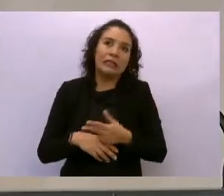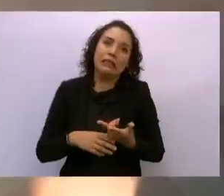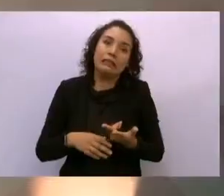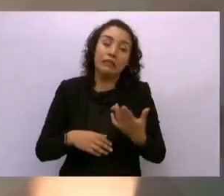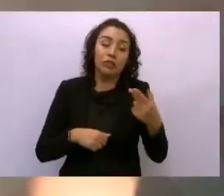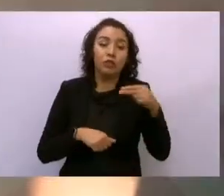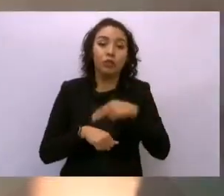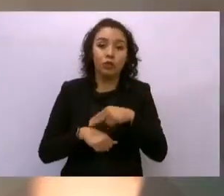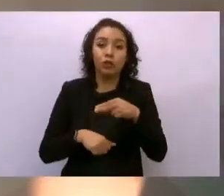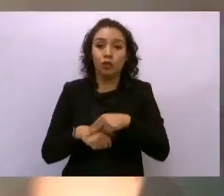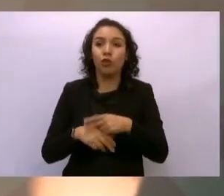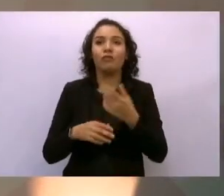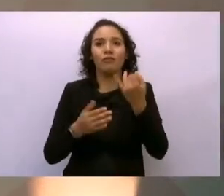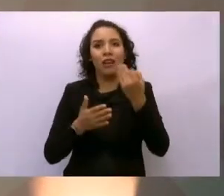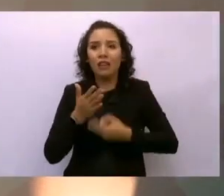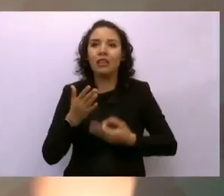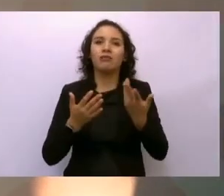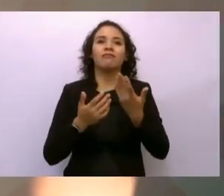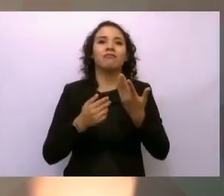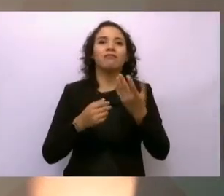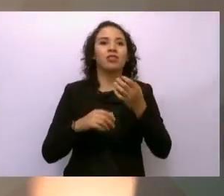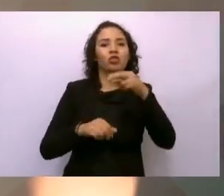generales y sobre todo de especialistas,